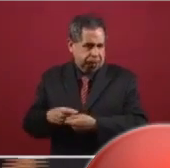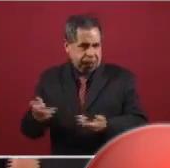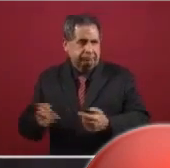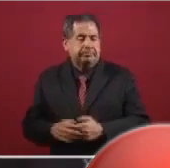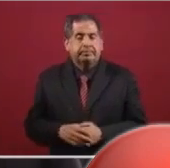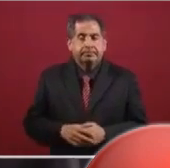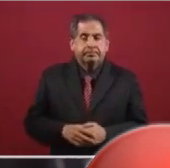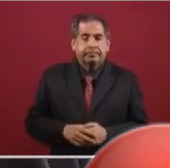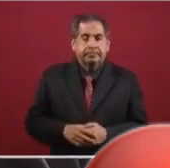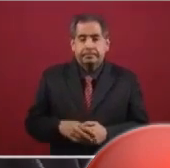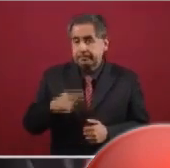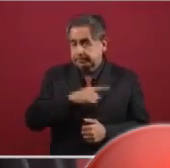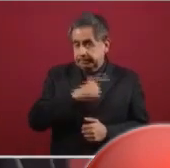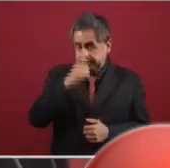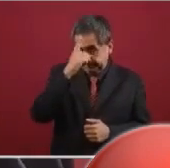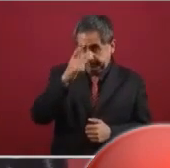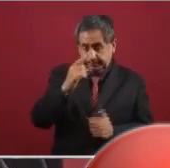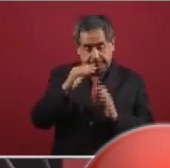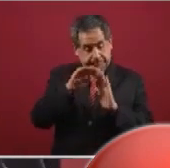Él elabora esa cartilla